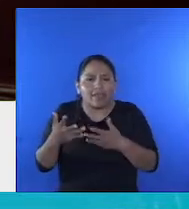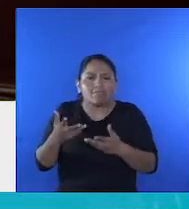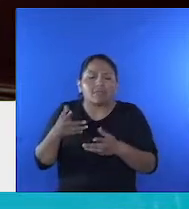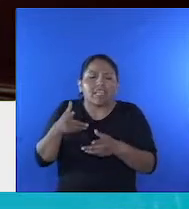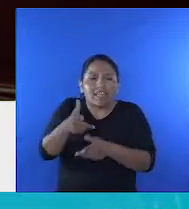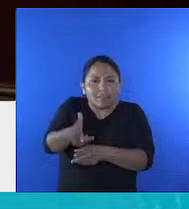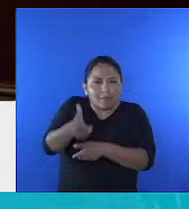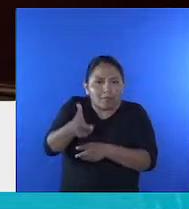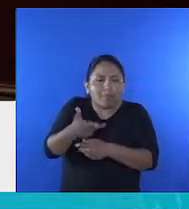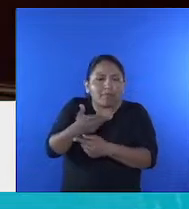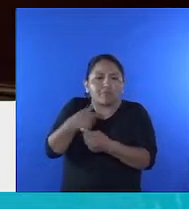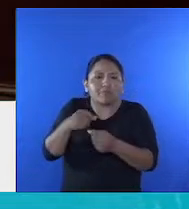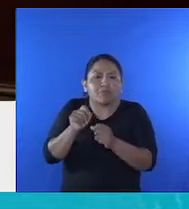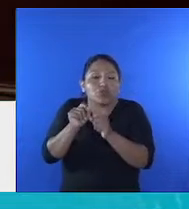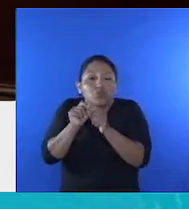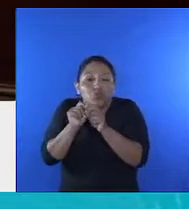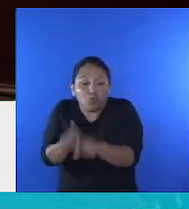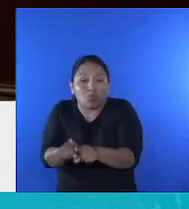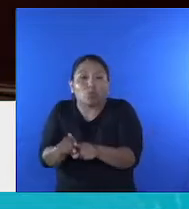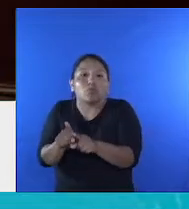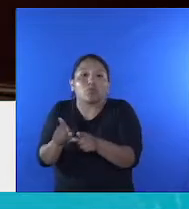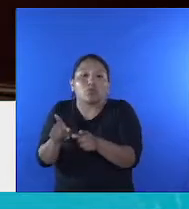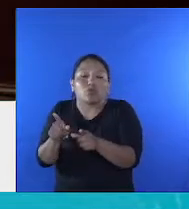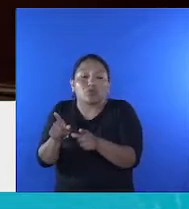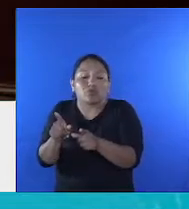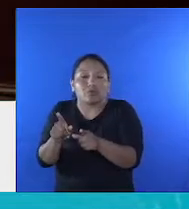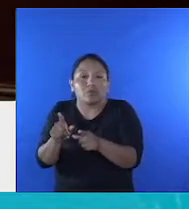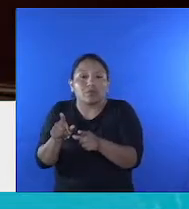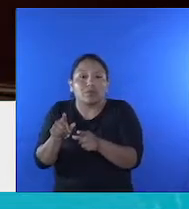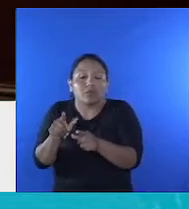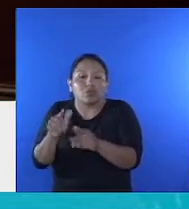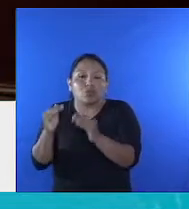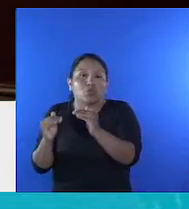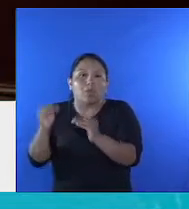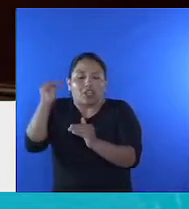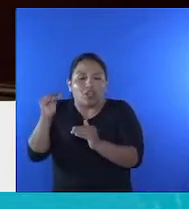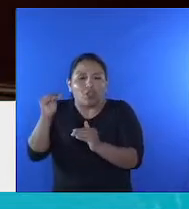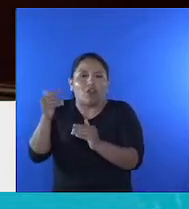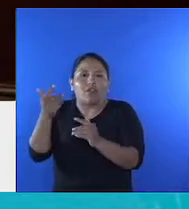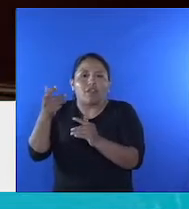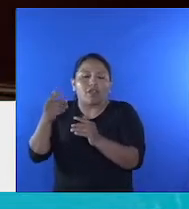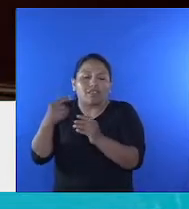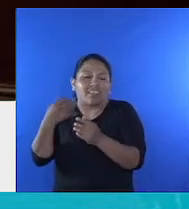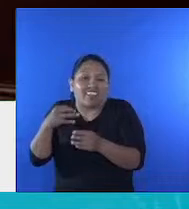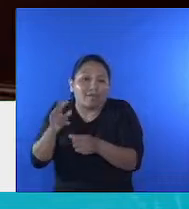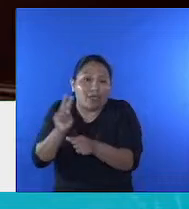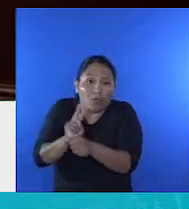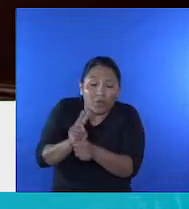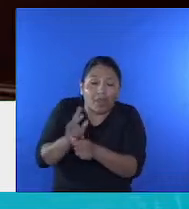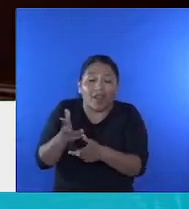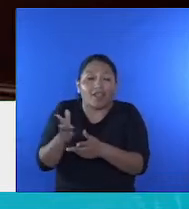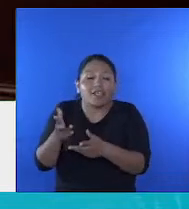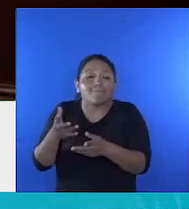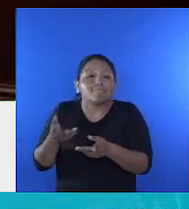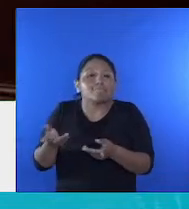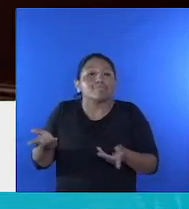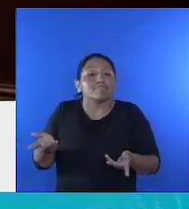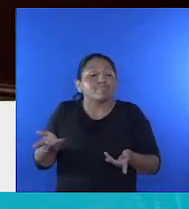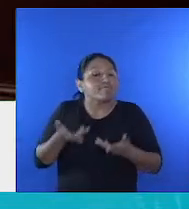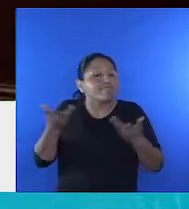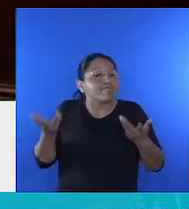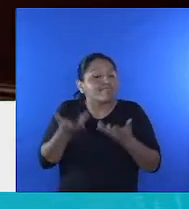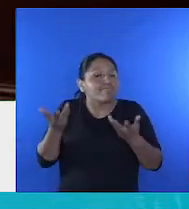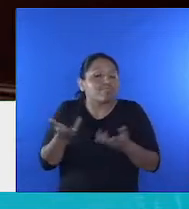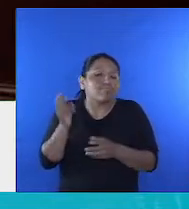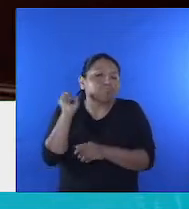les dispararon, sus propios cuadros, los propios superiores que tenían que cuidarlos y conducirlos en una guerra, bueno,